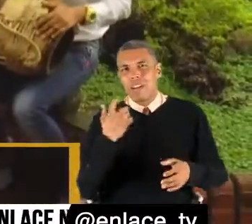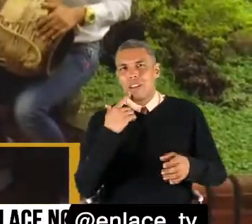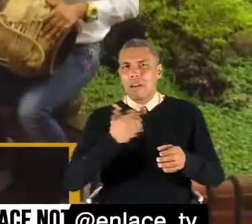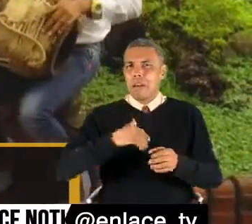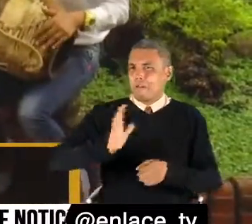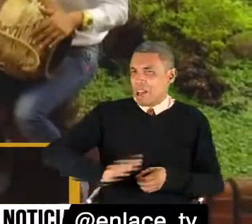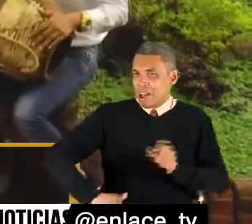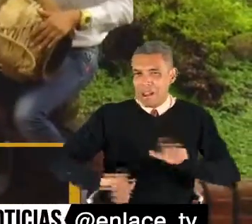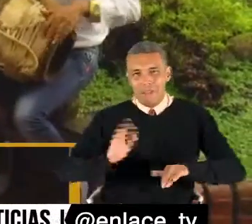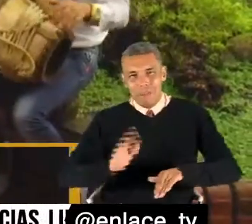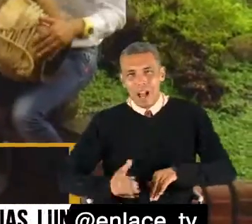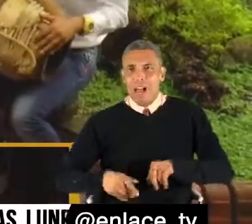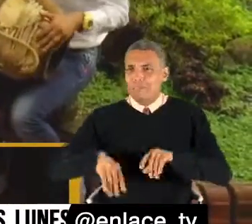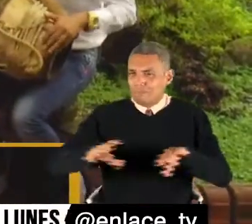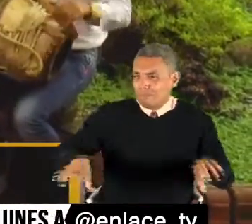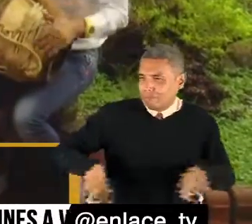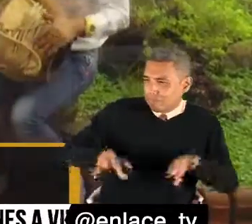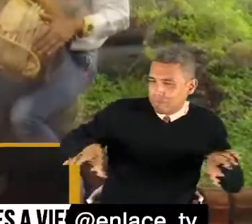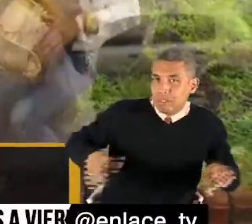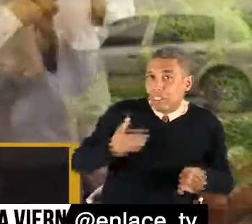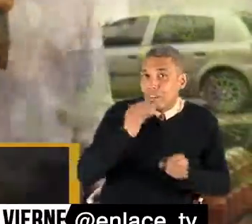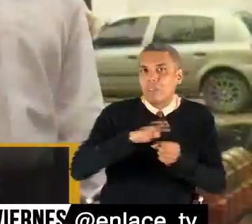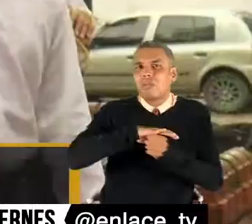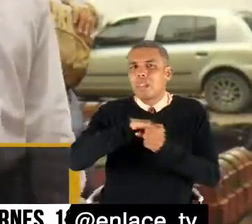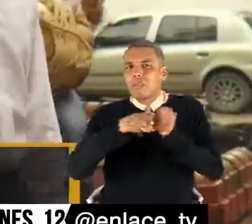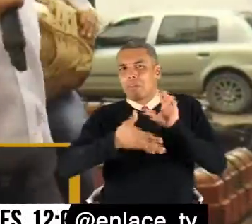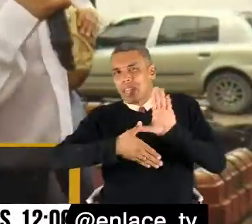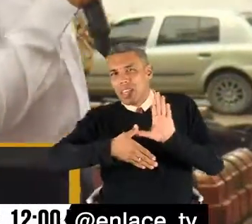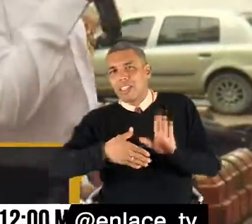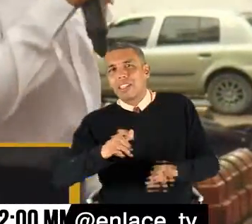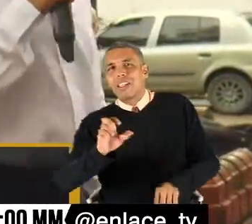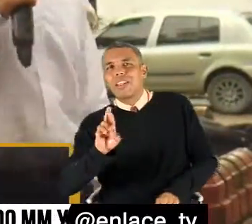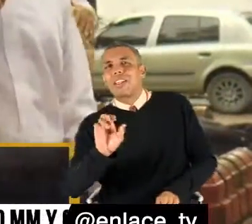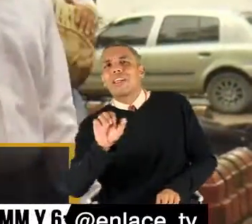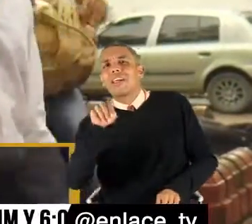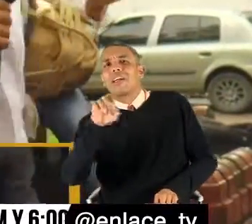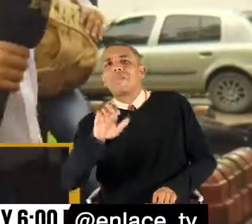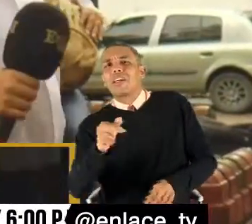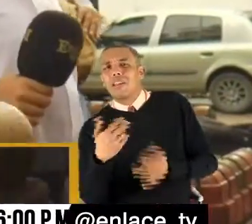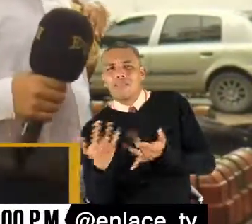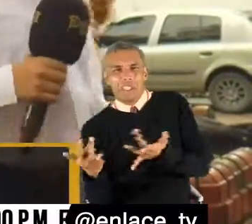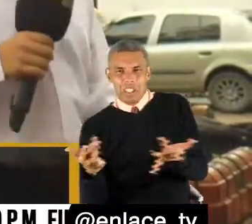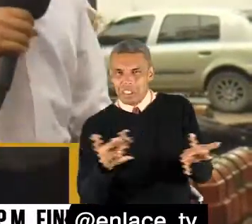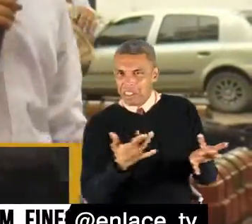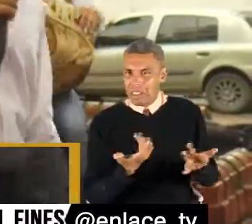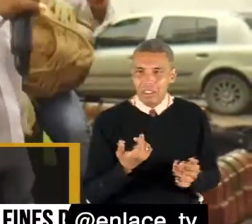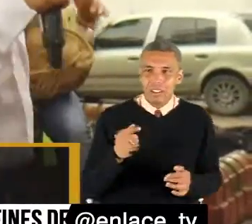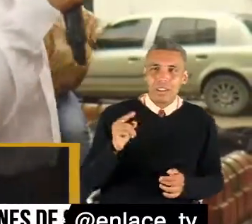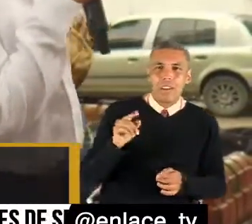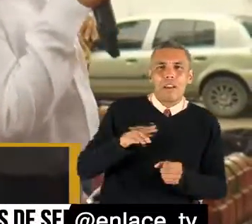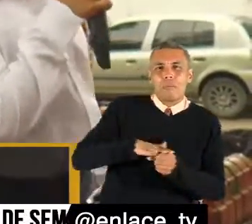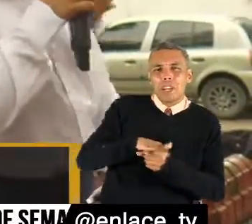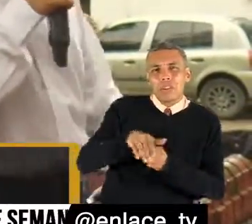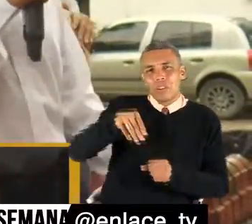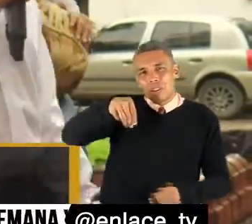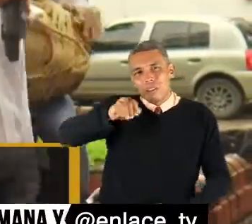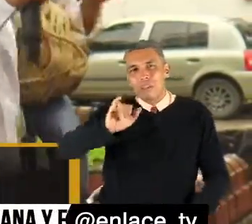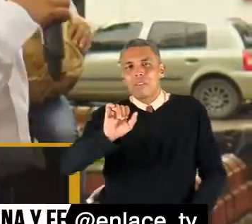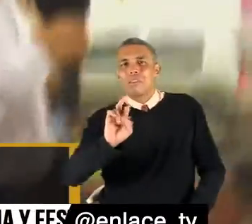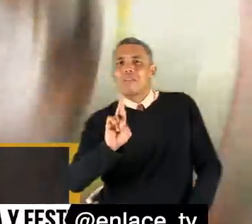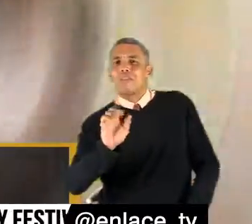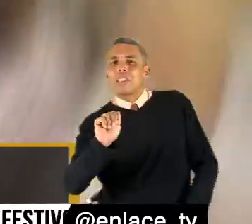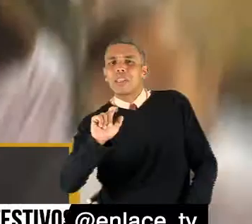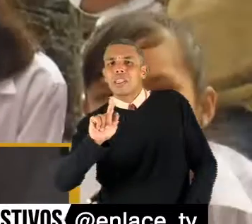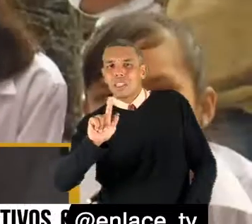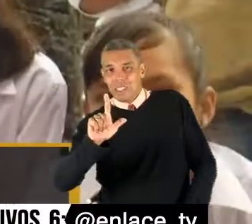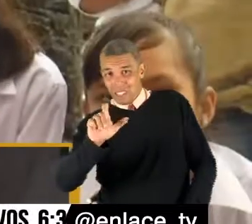acciones comunales como el Barrio Las Américas, el Ramaral, Barrio La Esperanza, el mismo Barrio Milaflores, que nos han invitado a